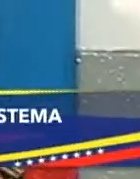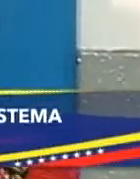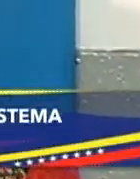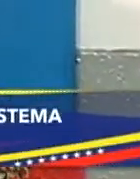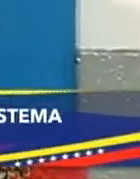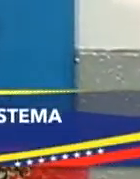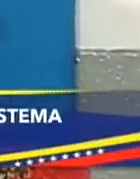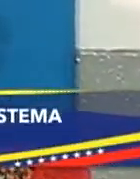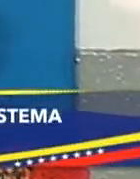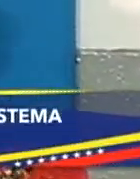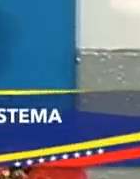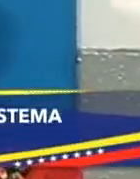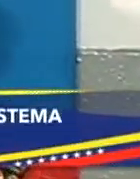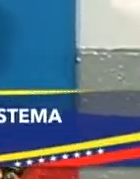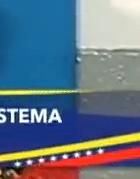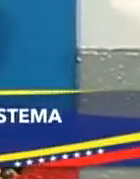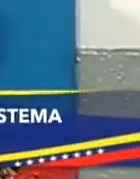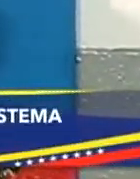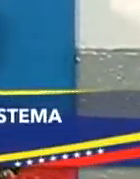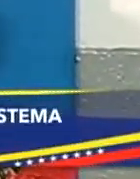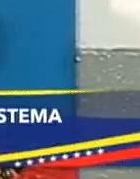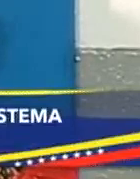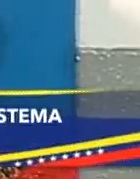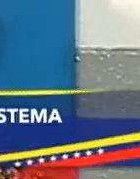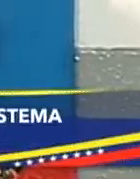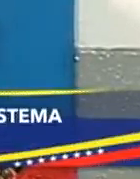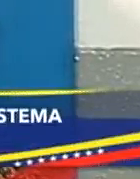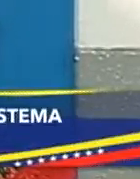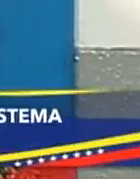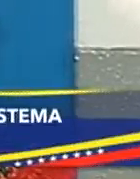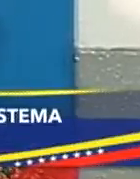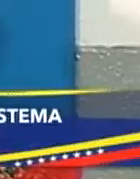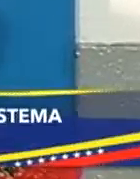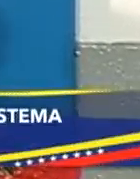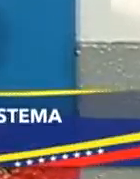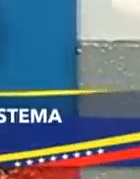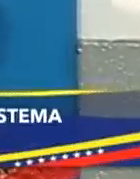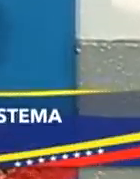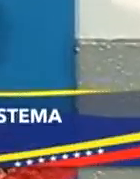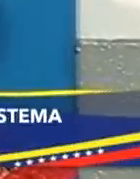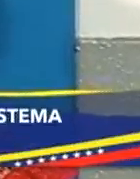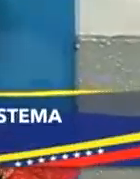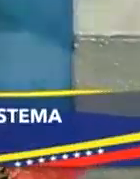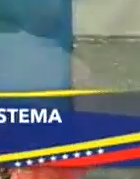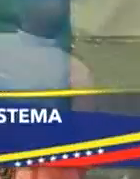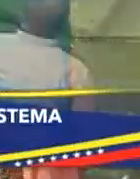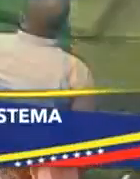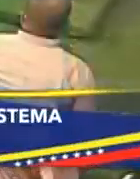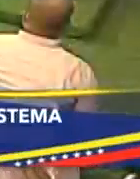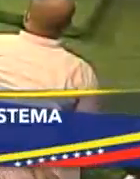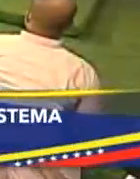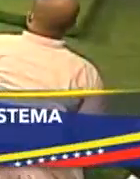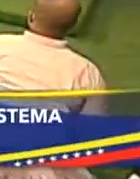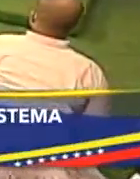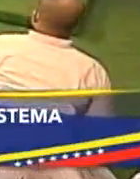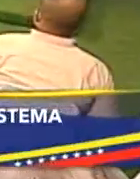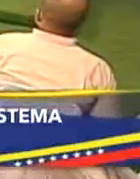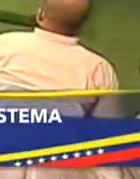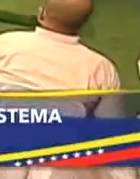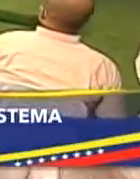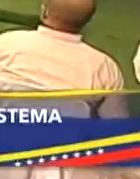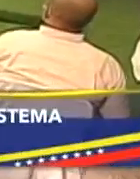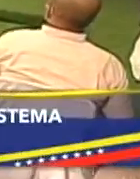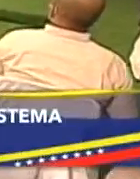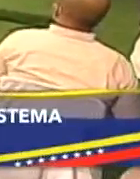Bailan recio, ¿verdad? Con ánimo, con alegría, con belleza, vistosidad. Esta